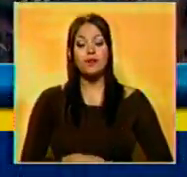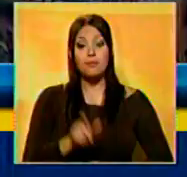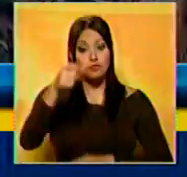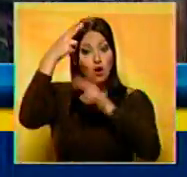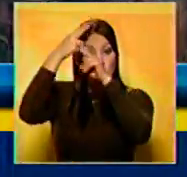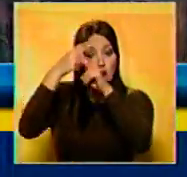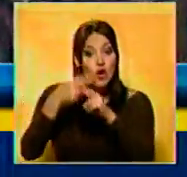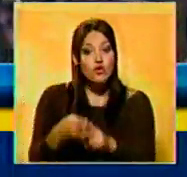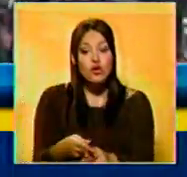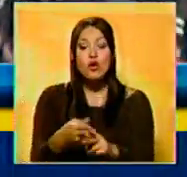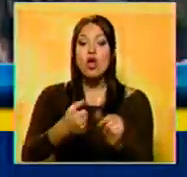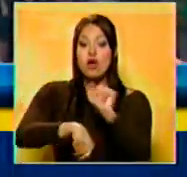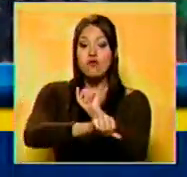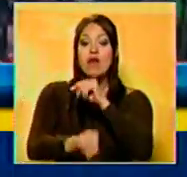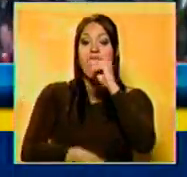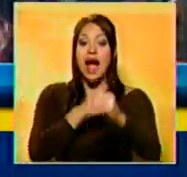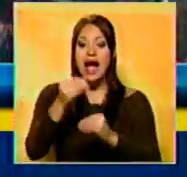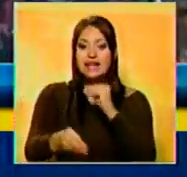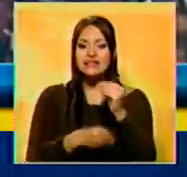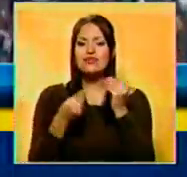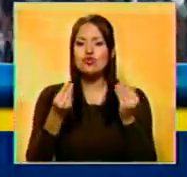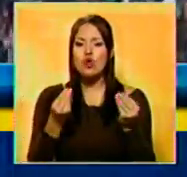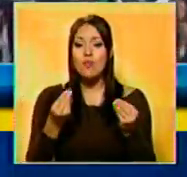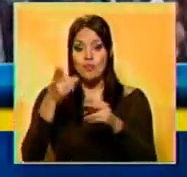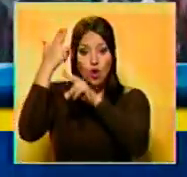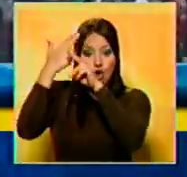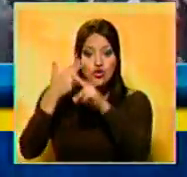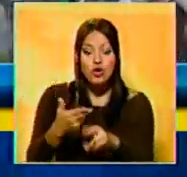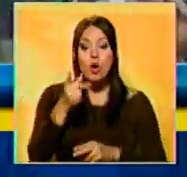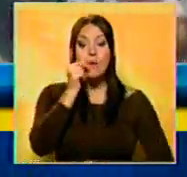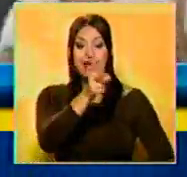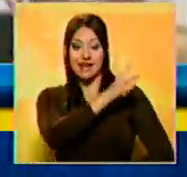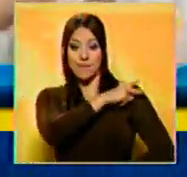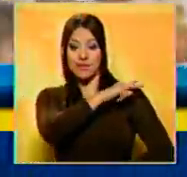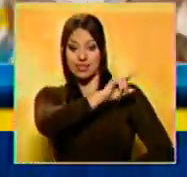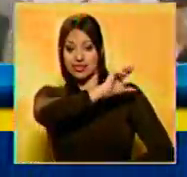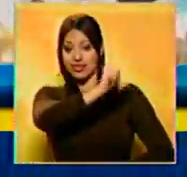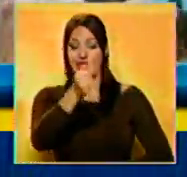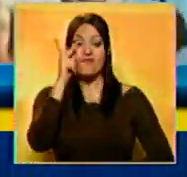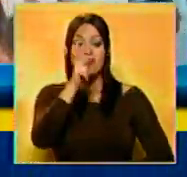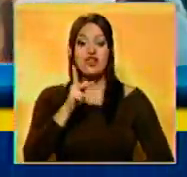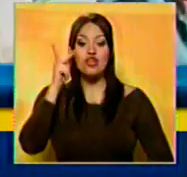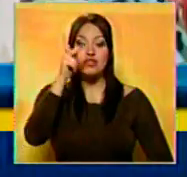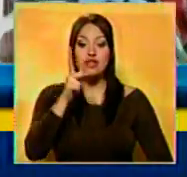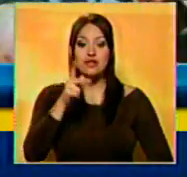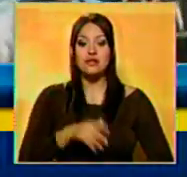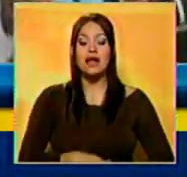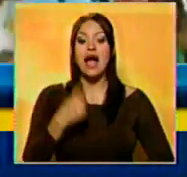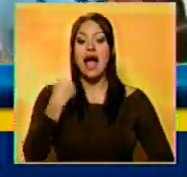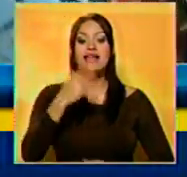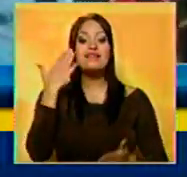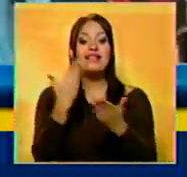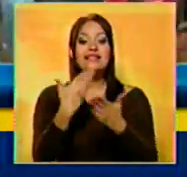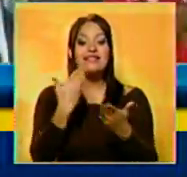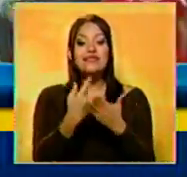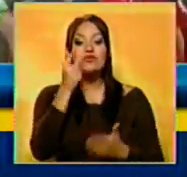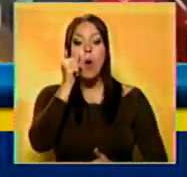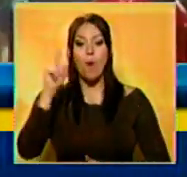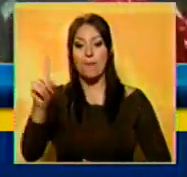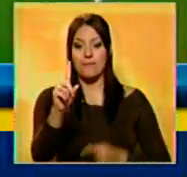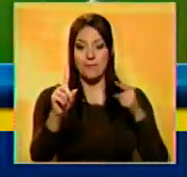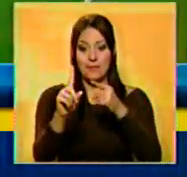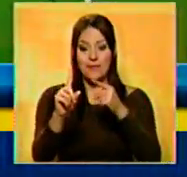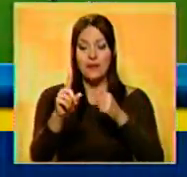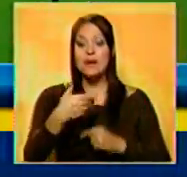del borusia glasba crearon una iglesia virtual en honor al Capitán de la vinotinto se llama testigos de Arango la secta nació el